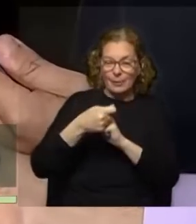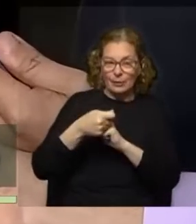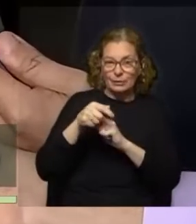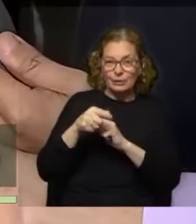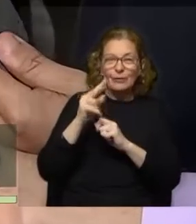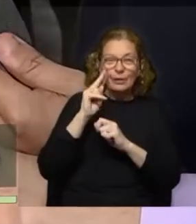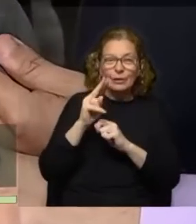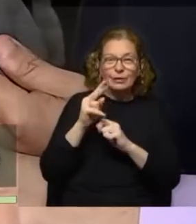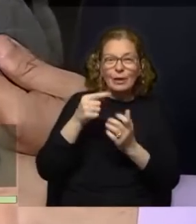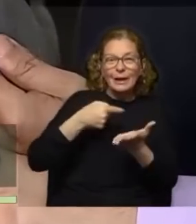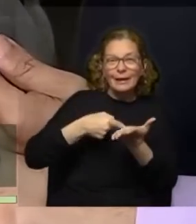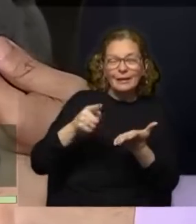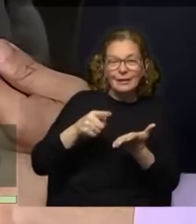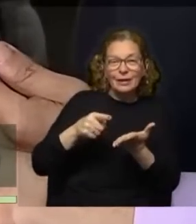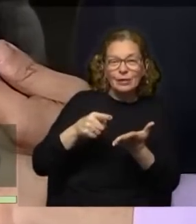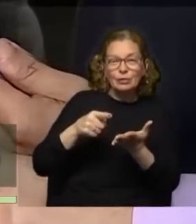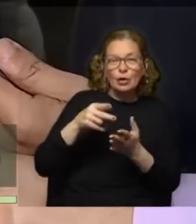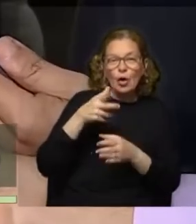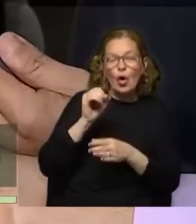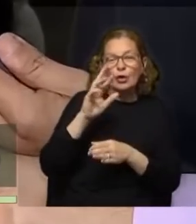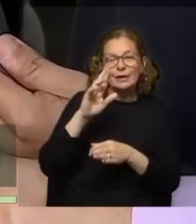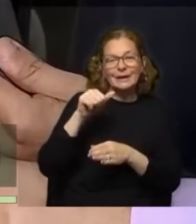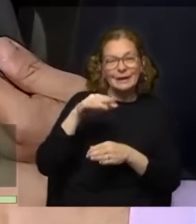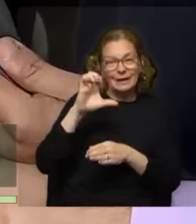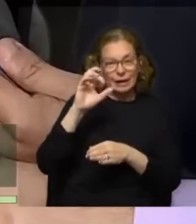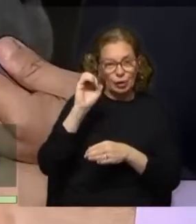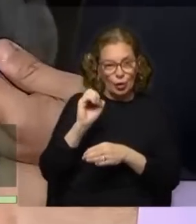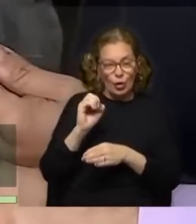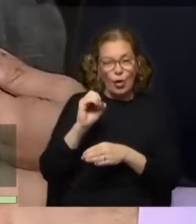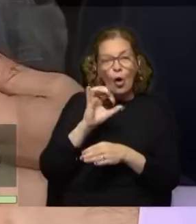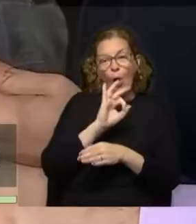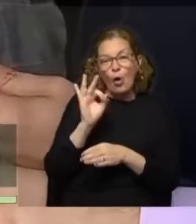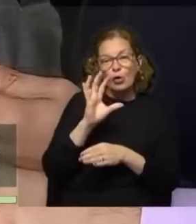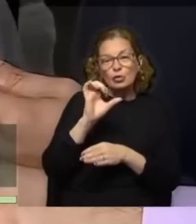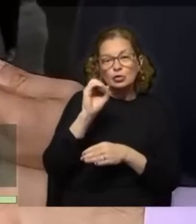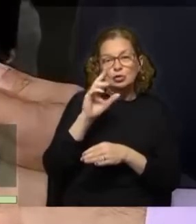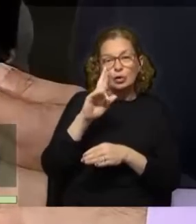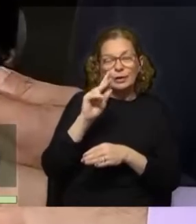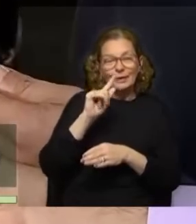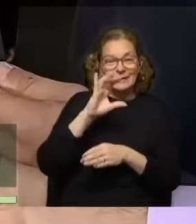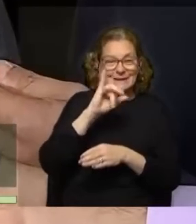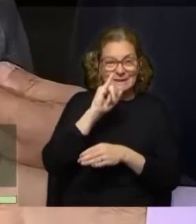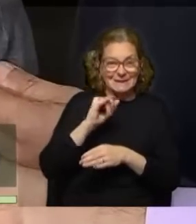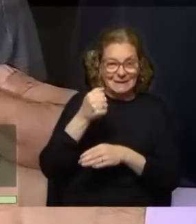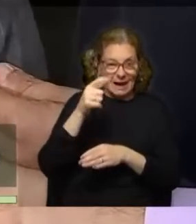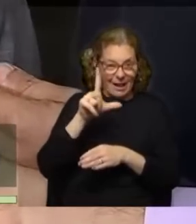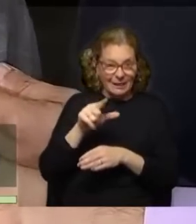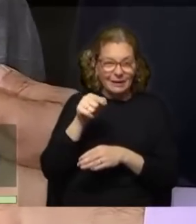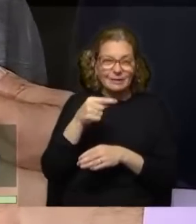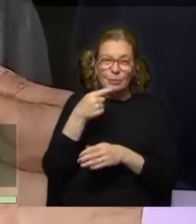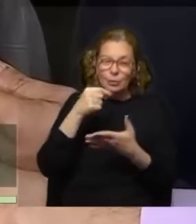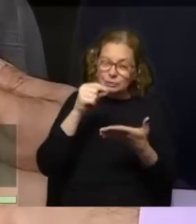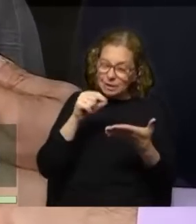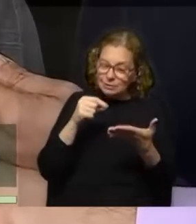apostando es a centro como el zorzal y el hornero que son centros modelos o aspiramos a que sean modelos en donde se hace un trato